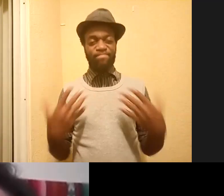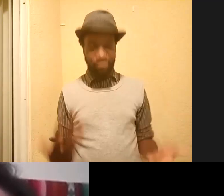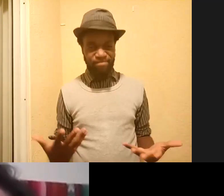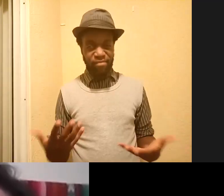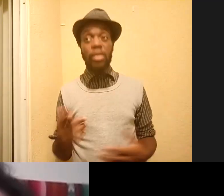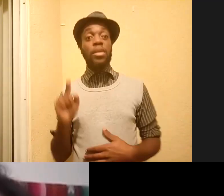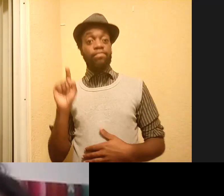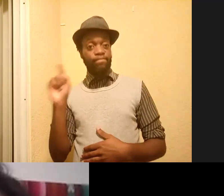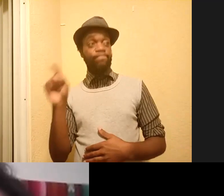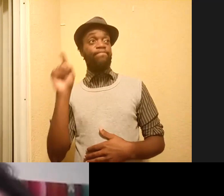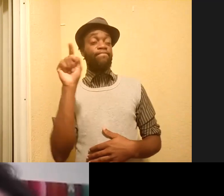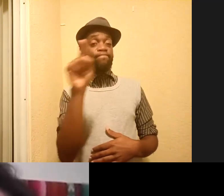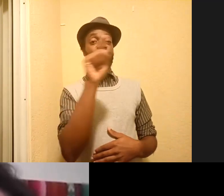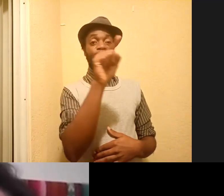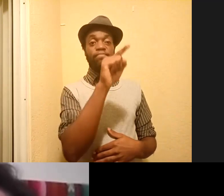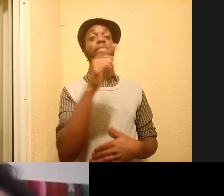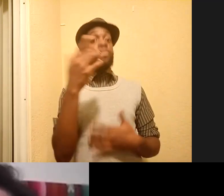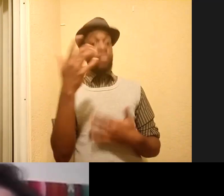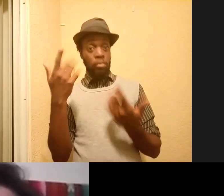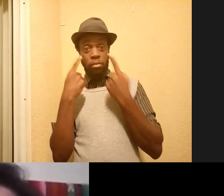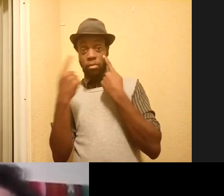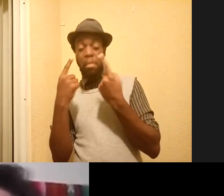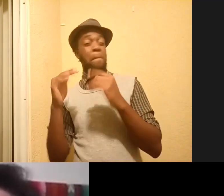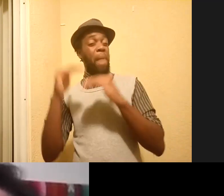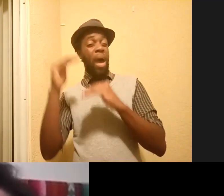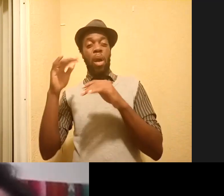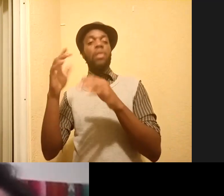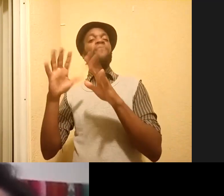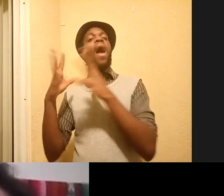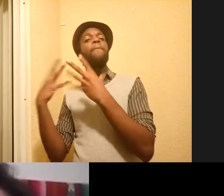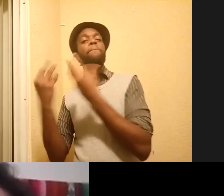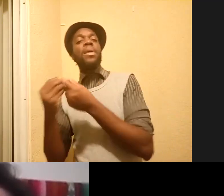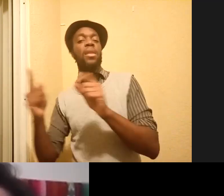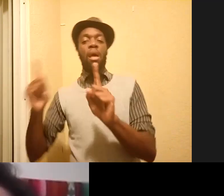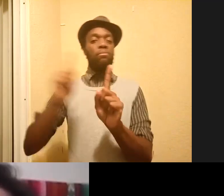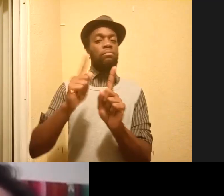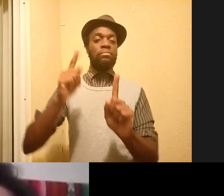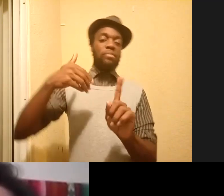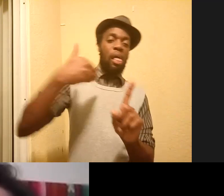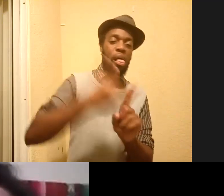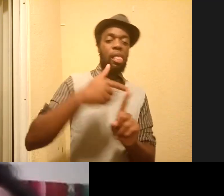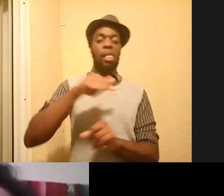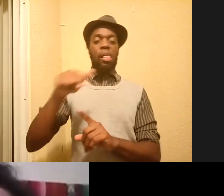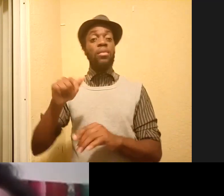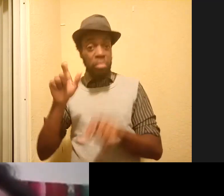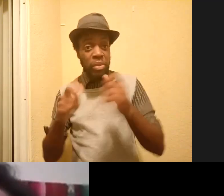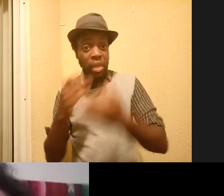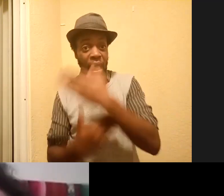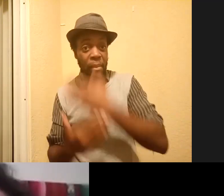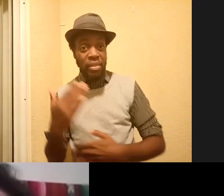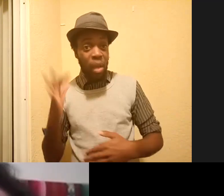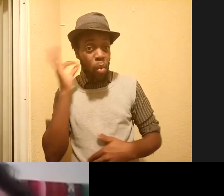quedan dentro del vínculo de la familia. Este alto número de personas con discapacidad, sobre todo personas